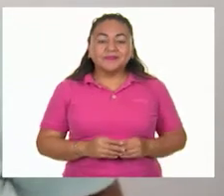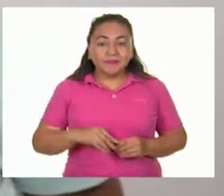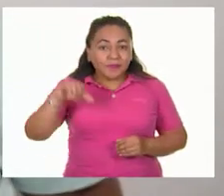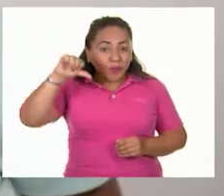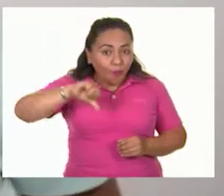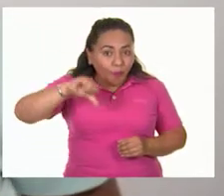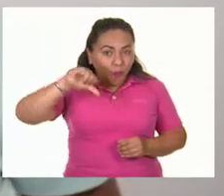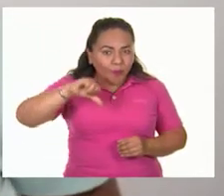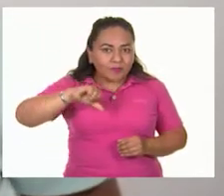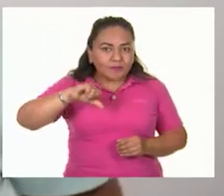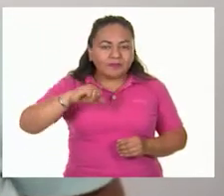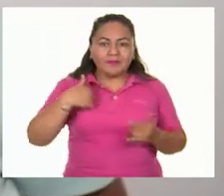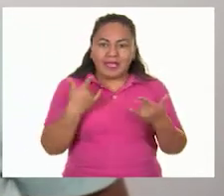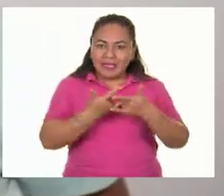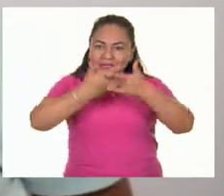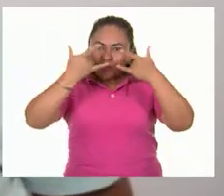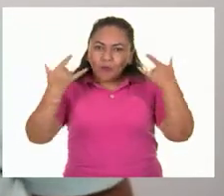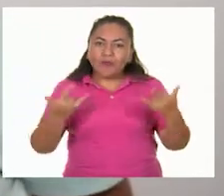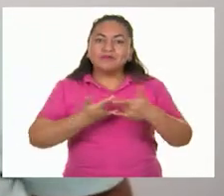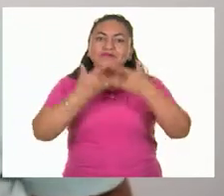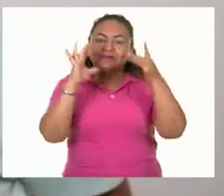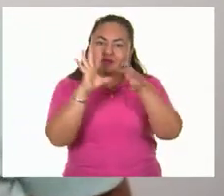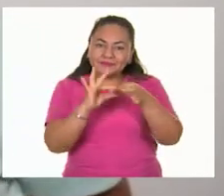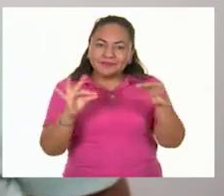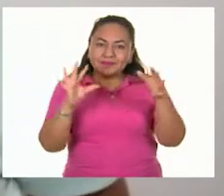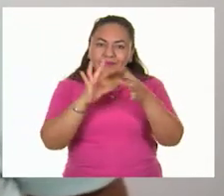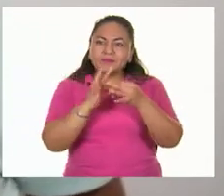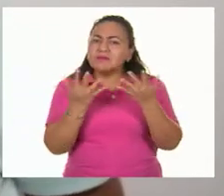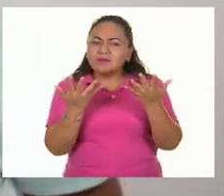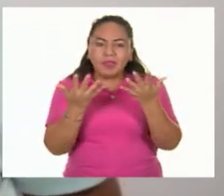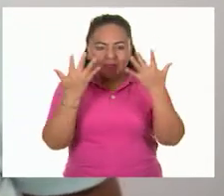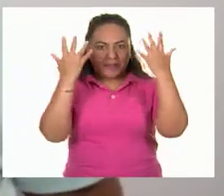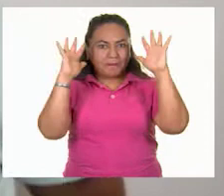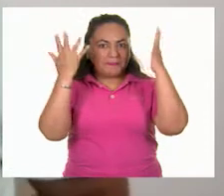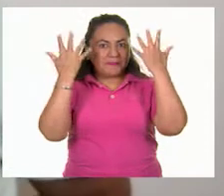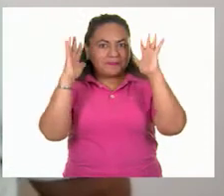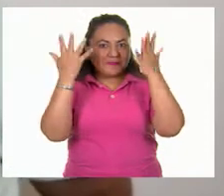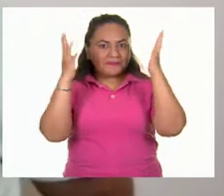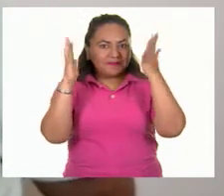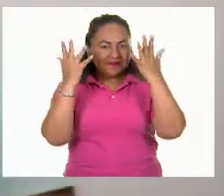Hoy contaremos historias con las manos.